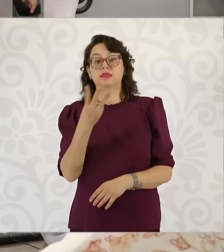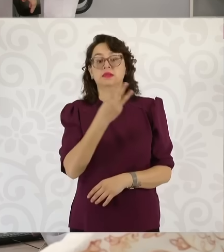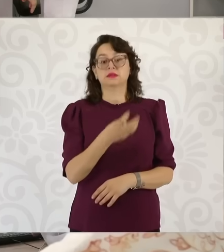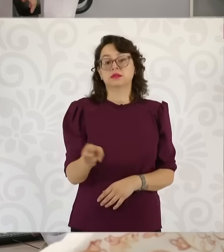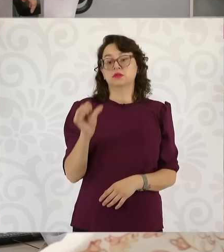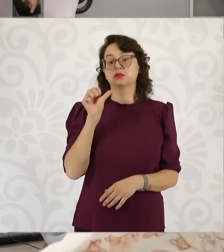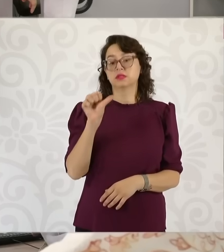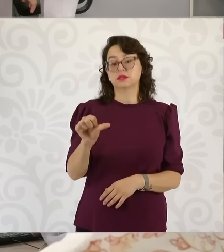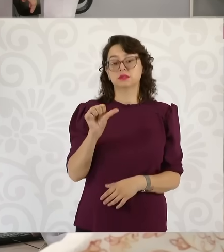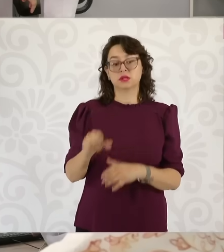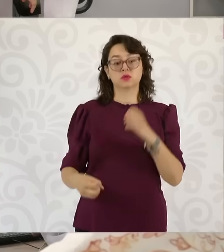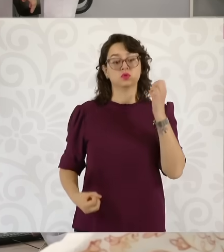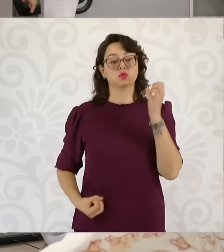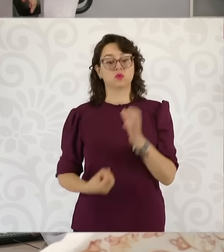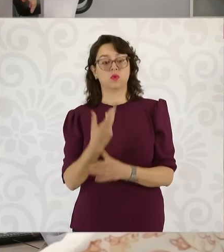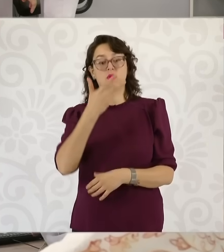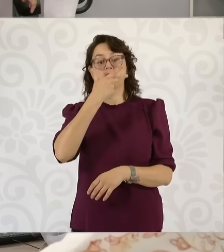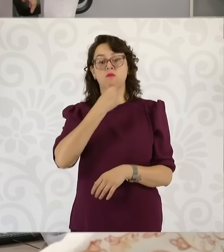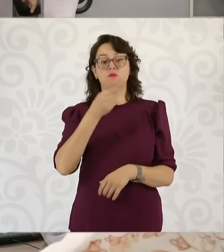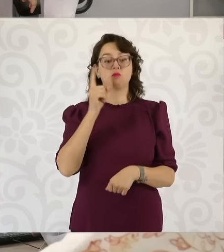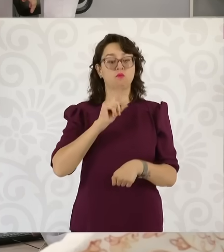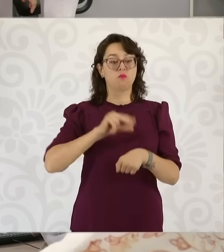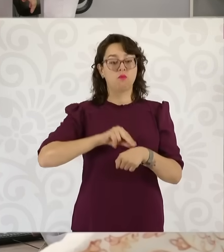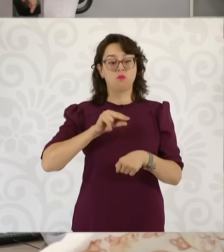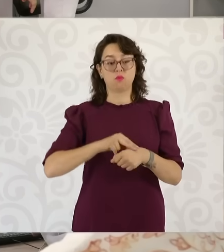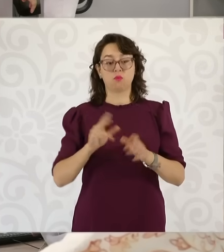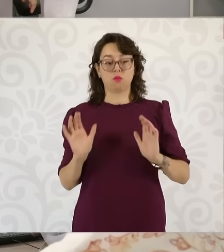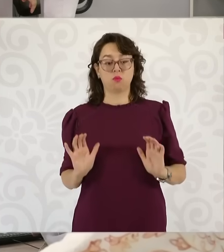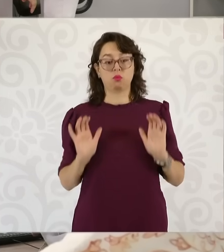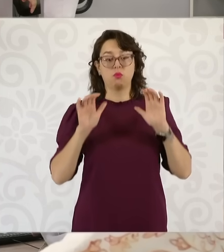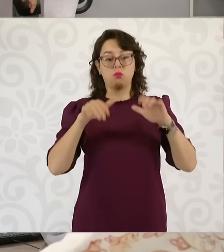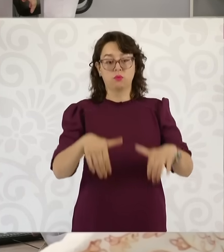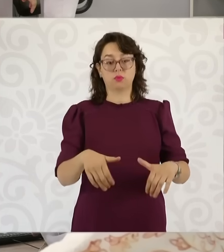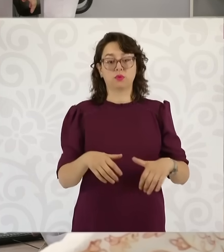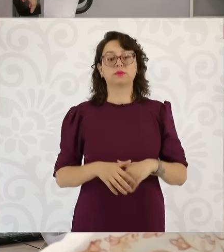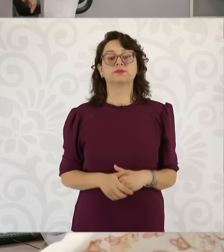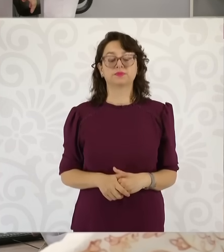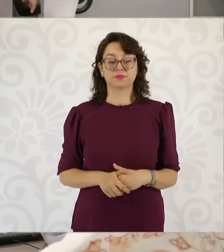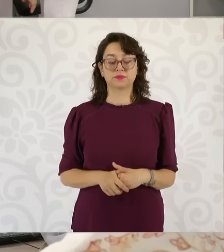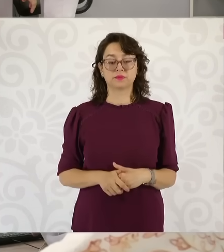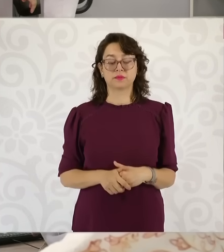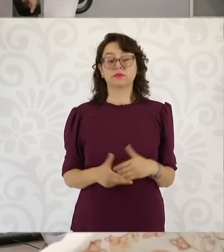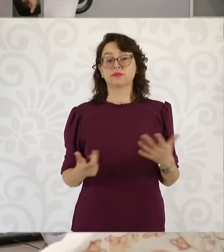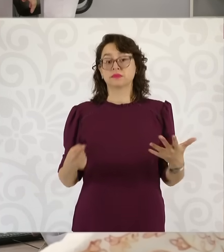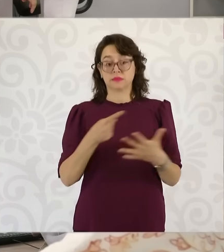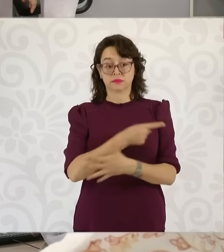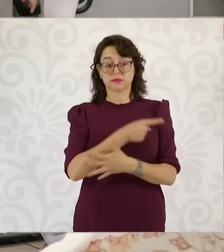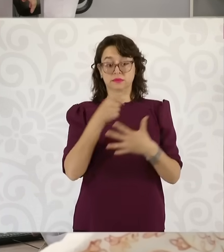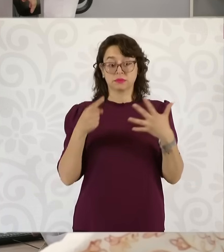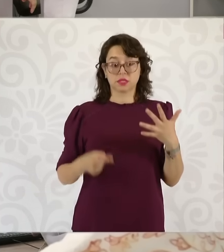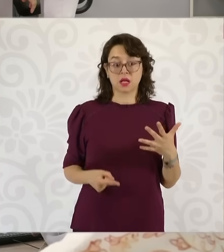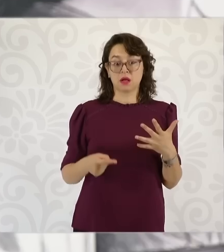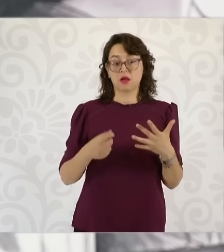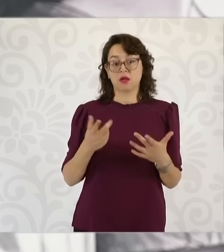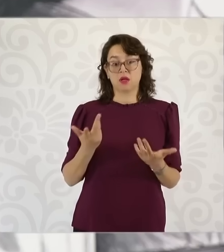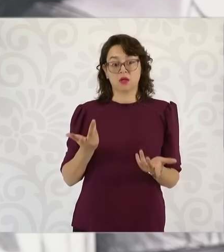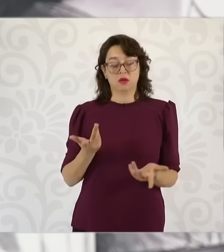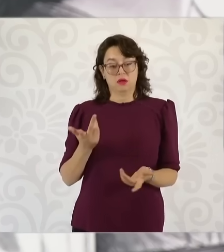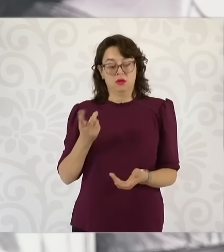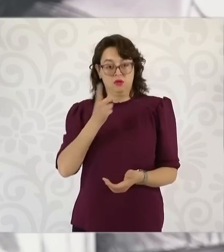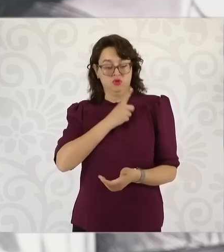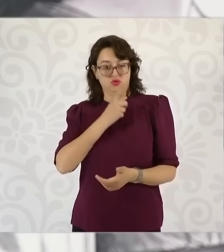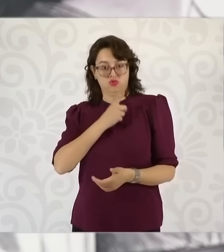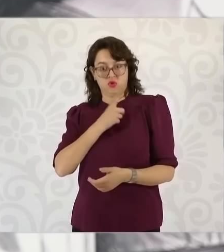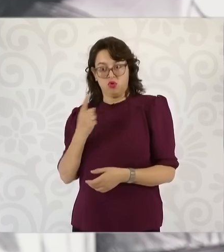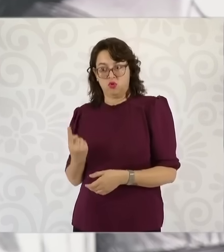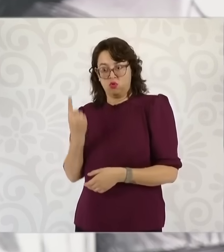médicas y médicos integrados a la atención médica del Estado. Estos resultados no son resultados aislados, forman de